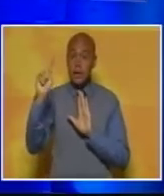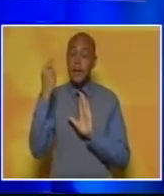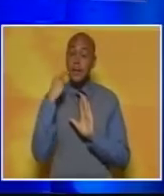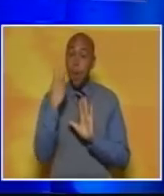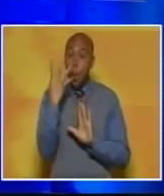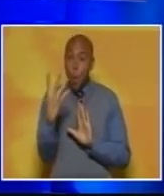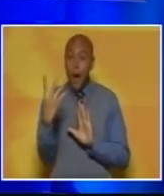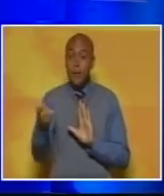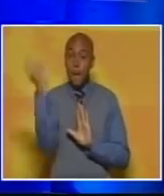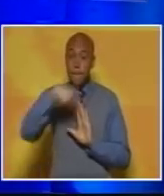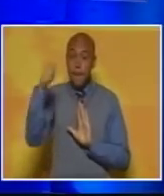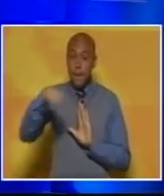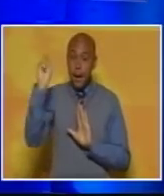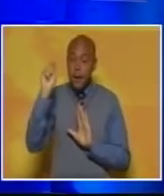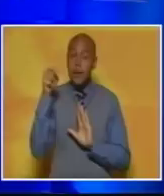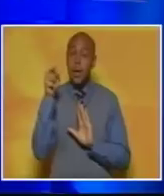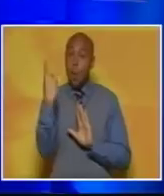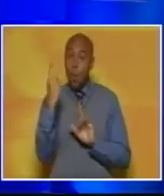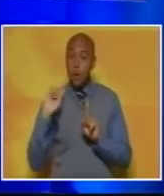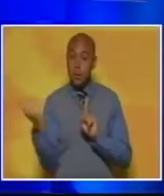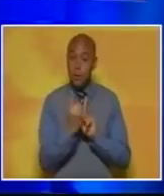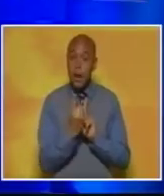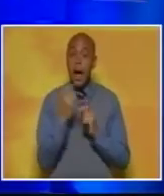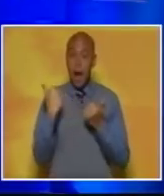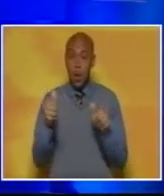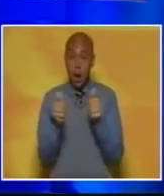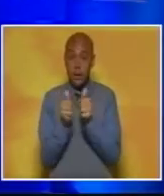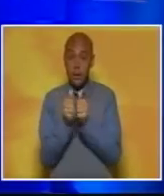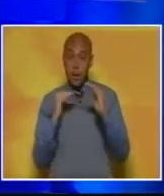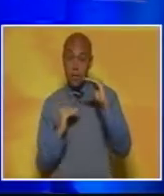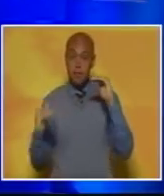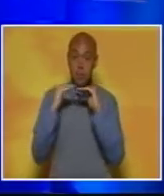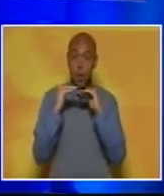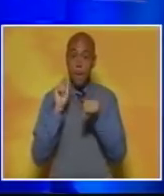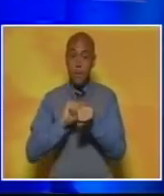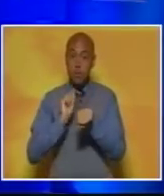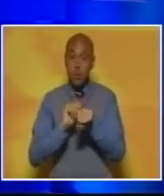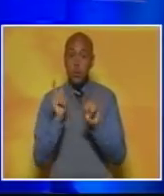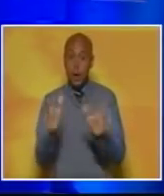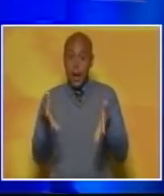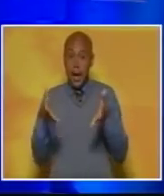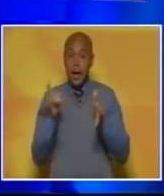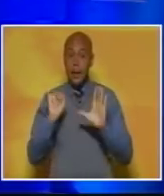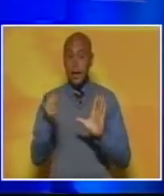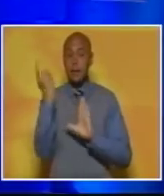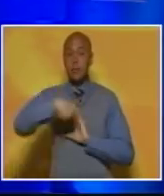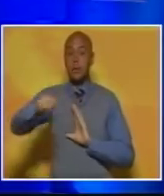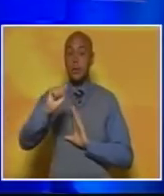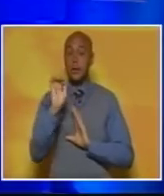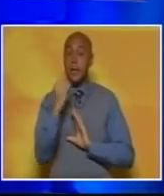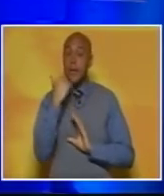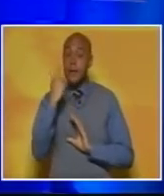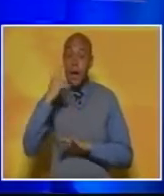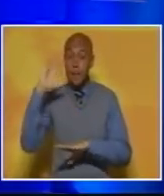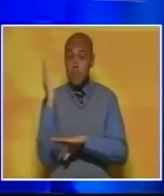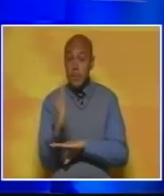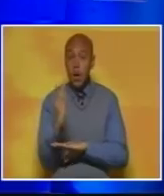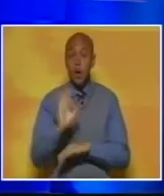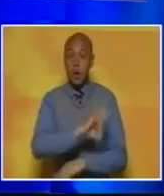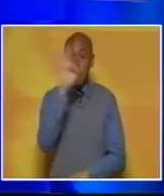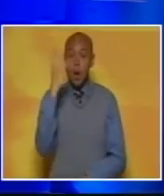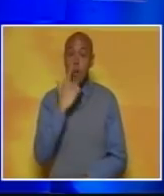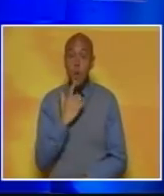hits y una carrera, Caribes de Anzoátegui niveló a un triunfo por bando la serie final de nuestra pelota rentada tras vencer a Cardenales de